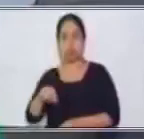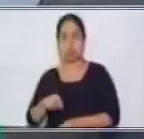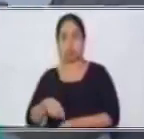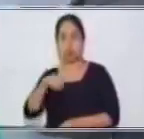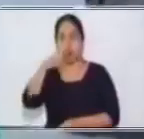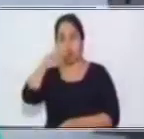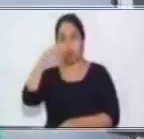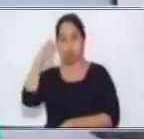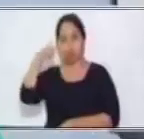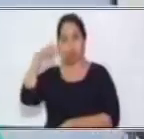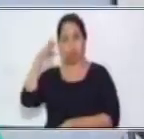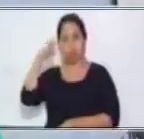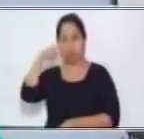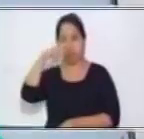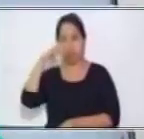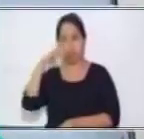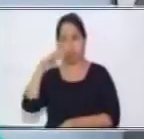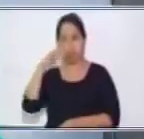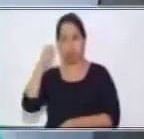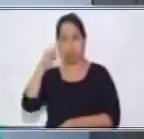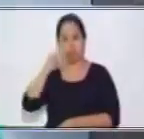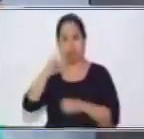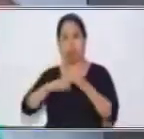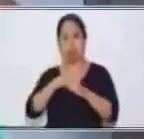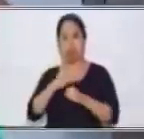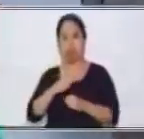tangente de alfa va a ser igual a